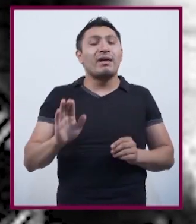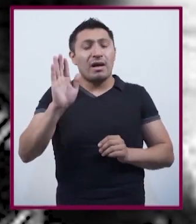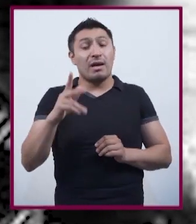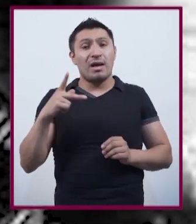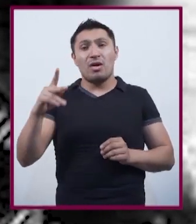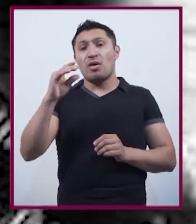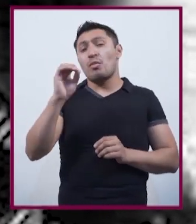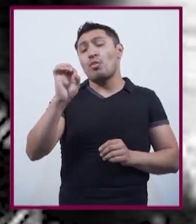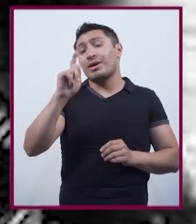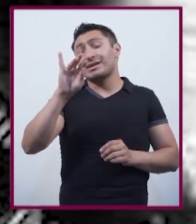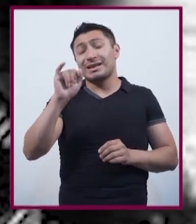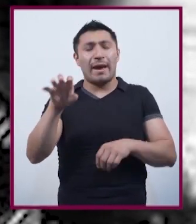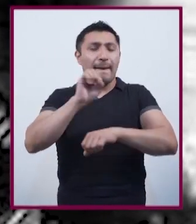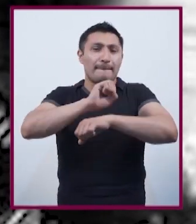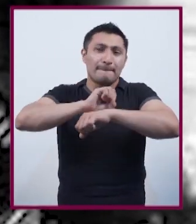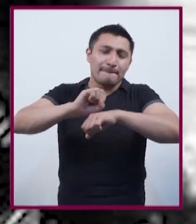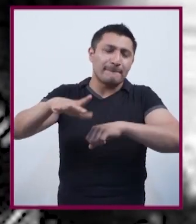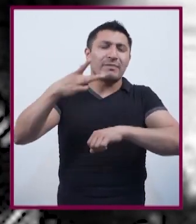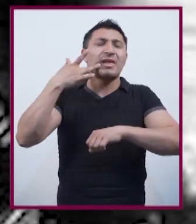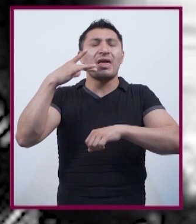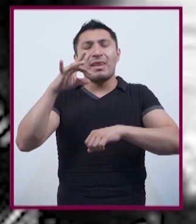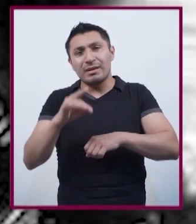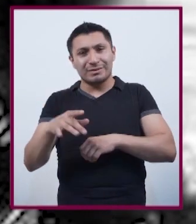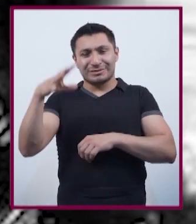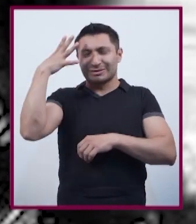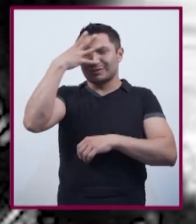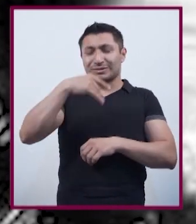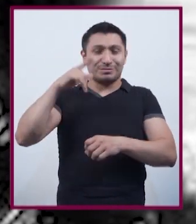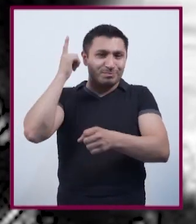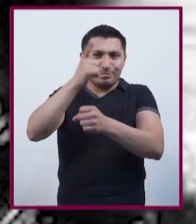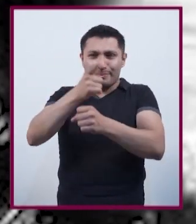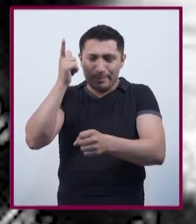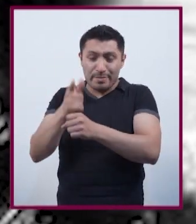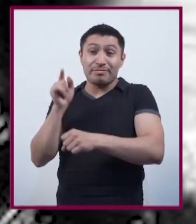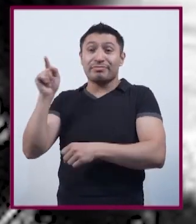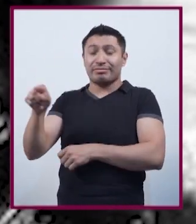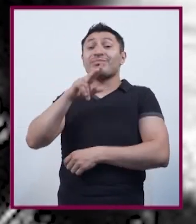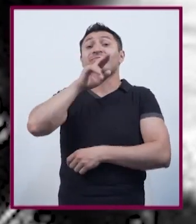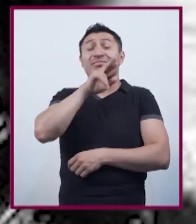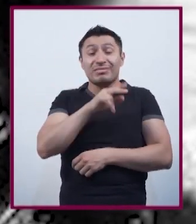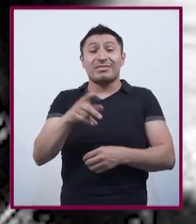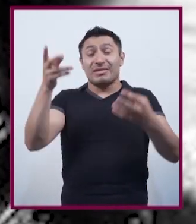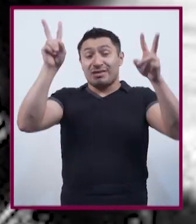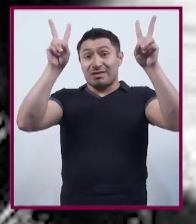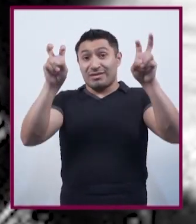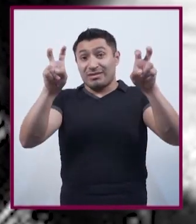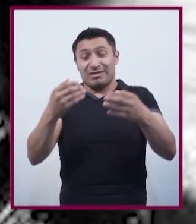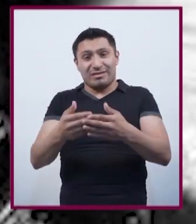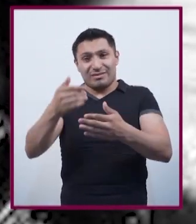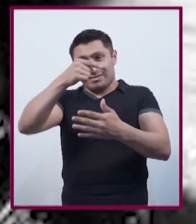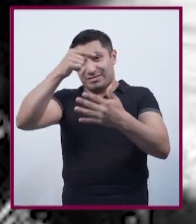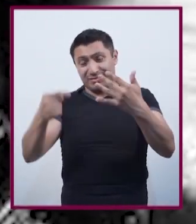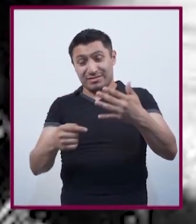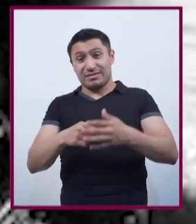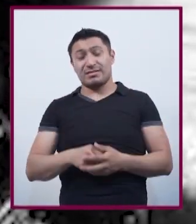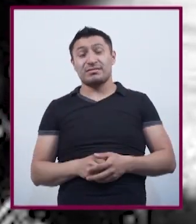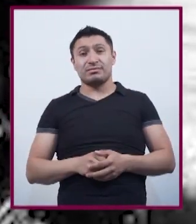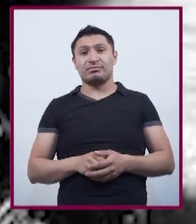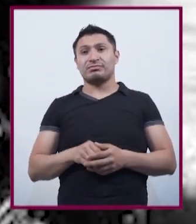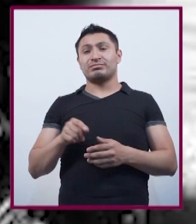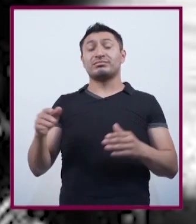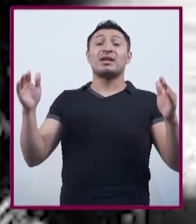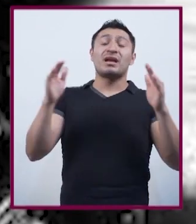mística, prácticamente de una santa, en cuya poesía, sencilla y bella, es posible detectar algunas de